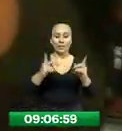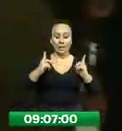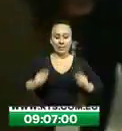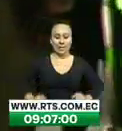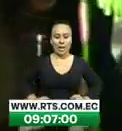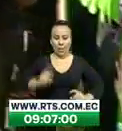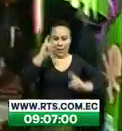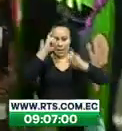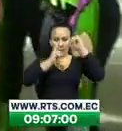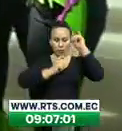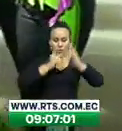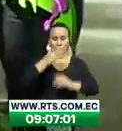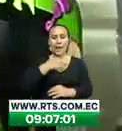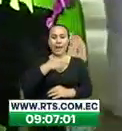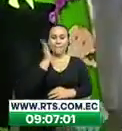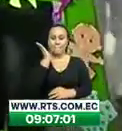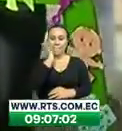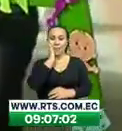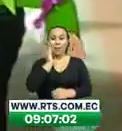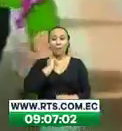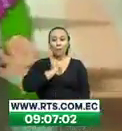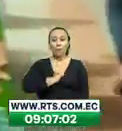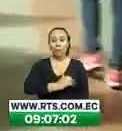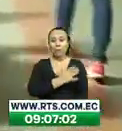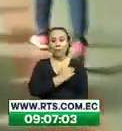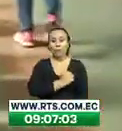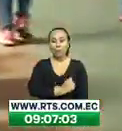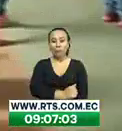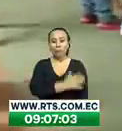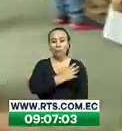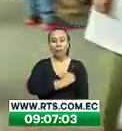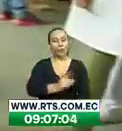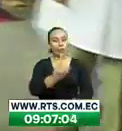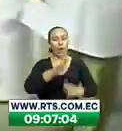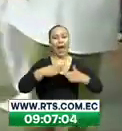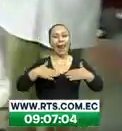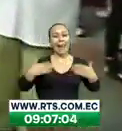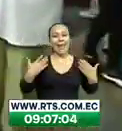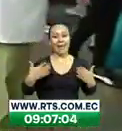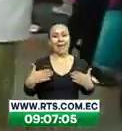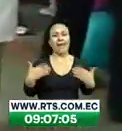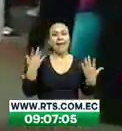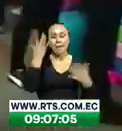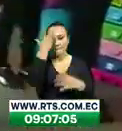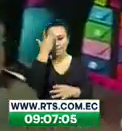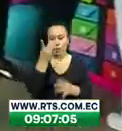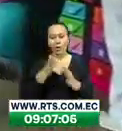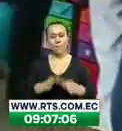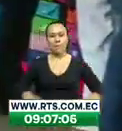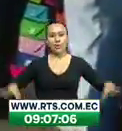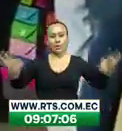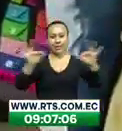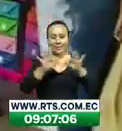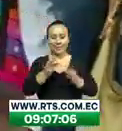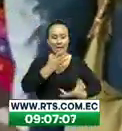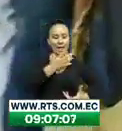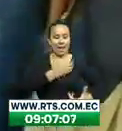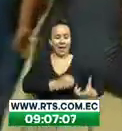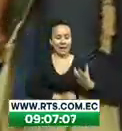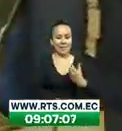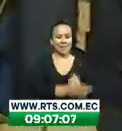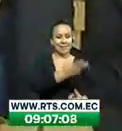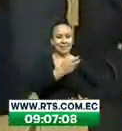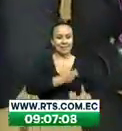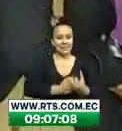de la madre. Doctora, importantísimo, y es que hay que resaltarlo siempre, la leche materna es lo principal,